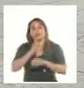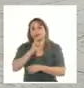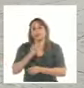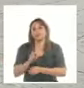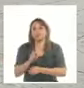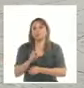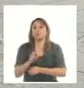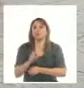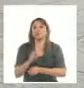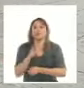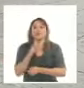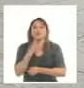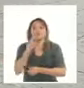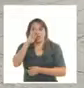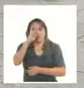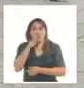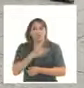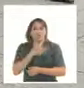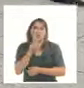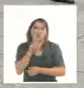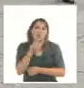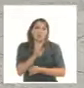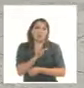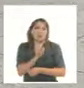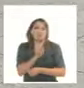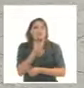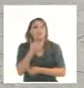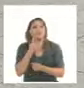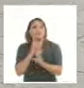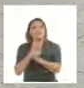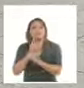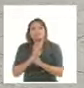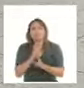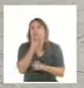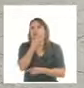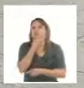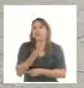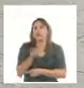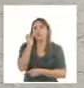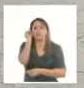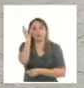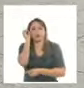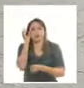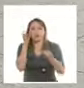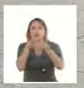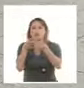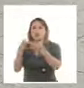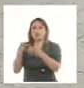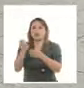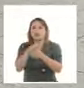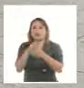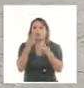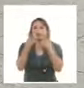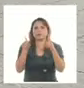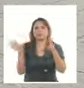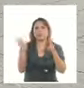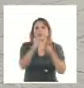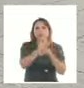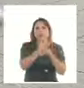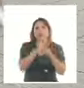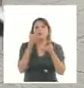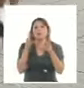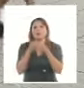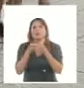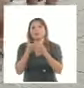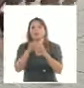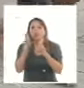estamos atravesando, el lograr tener este encuentro con jóvenes creadores, con agrupaciones de todo el país, del movimiento de artistas